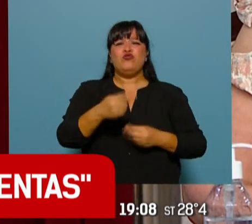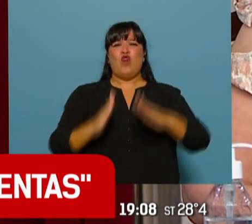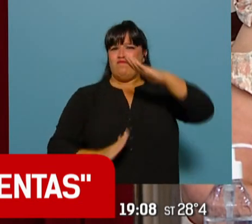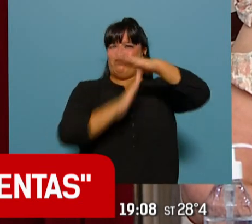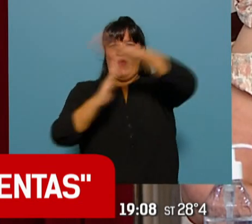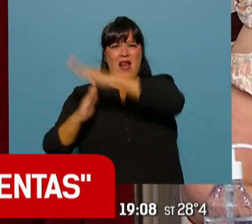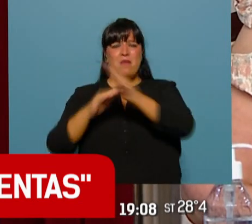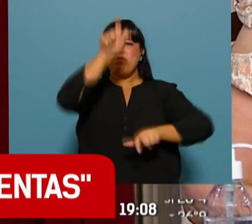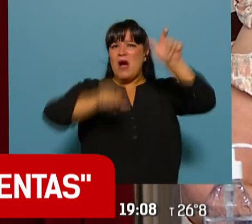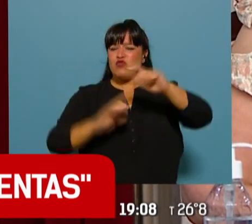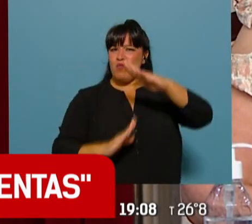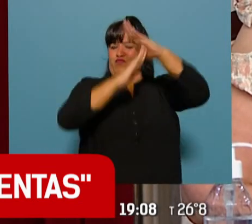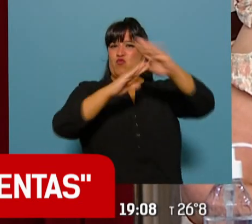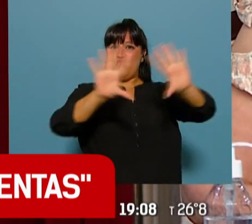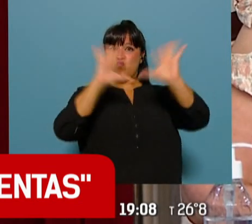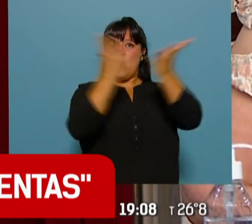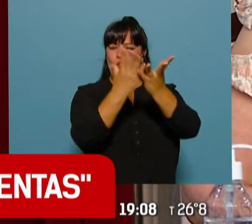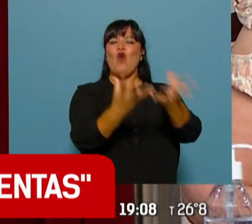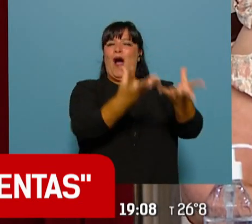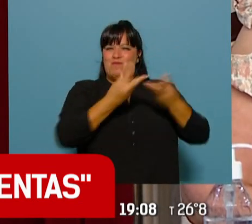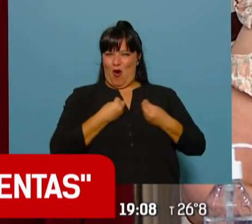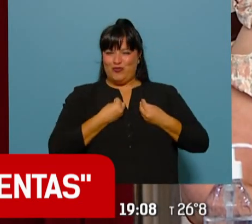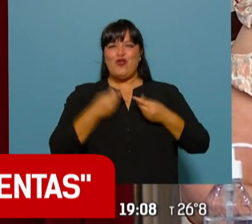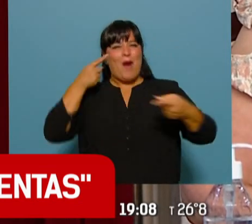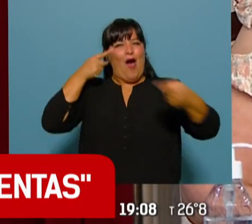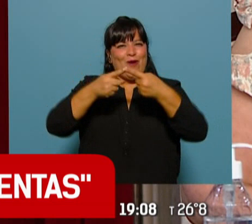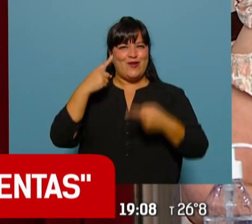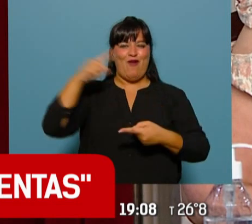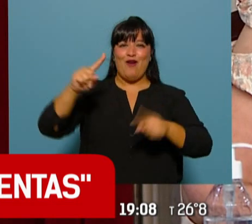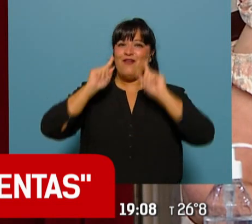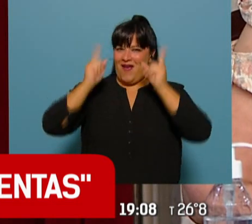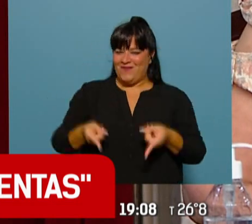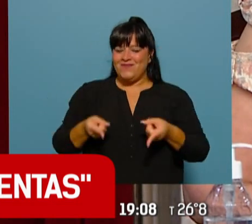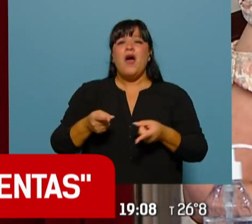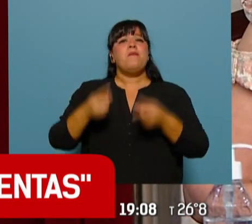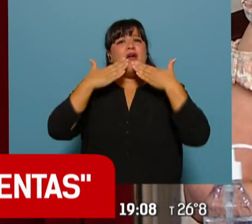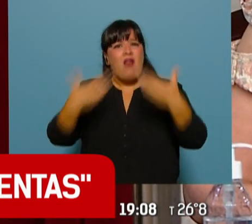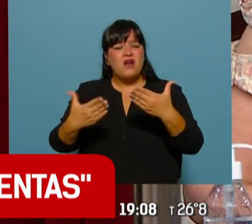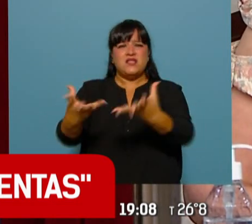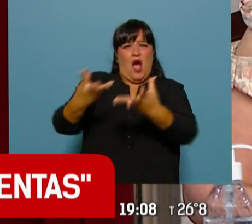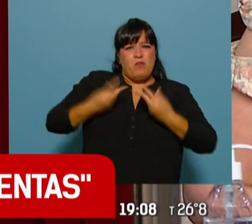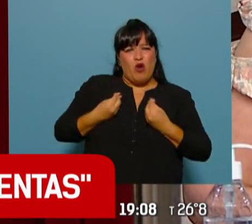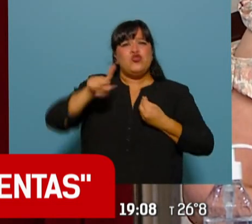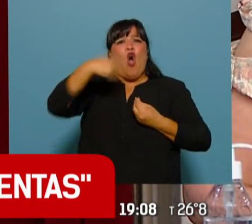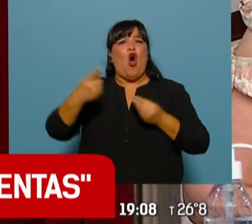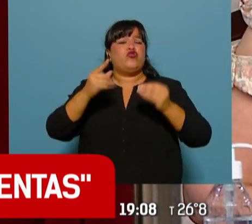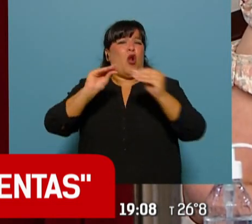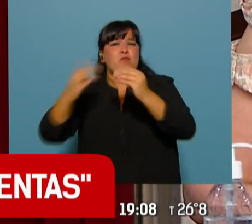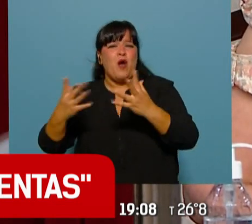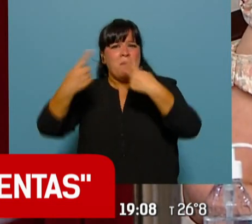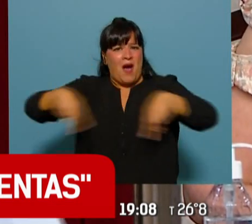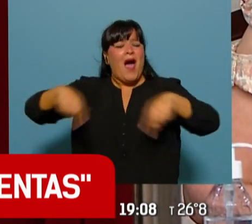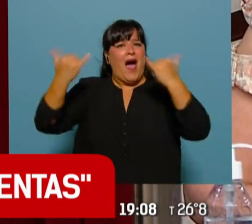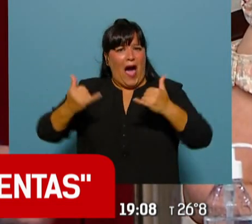del mundo para lograr ese objetivo y el apoyo que continúan dando para resolver otros desafíos